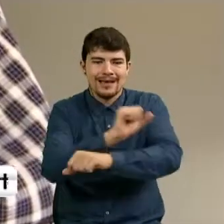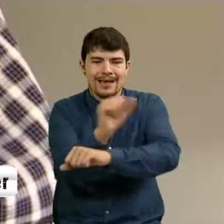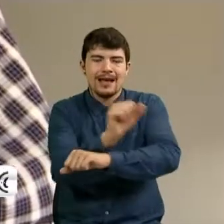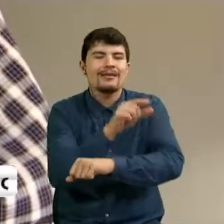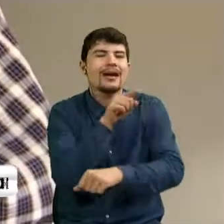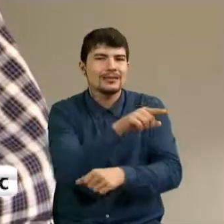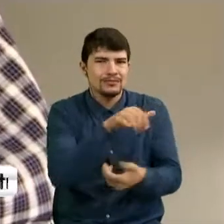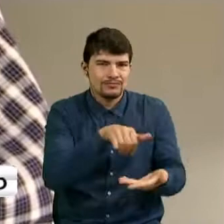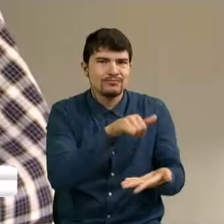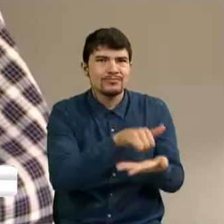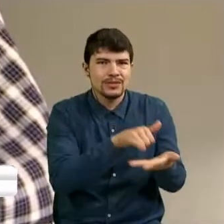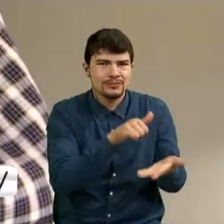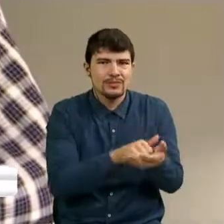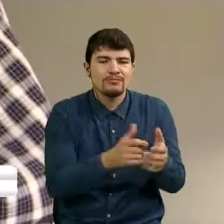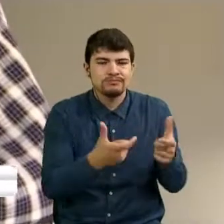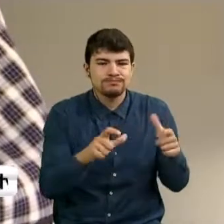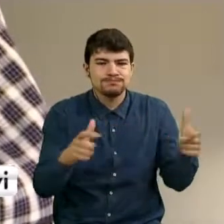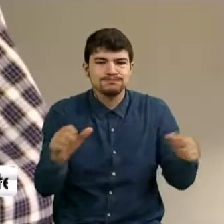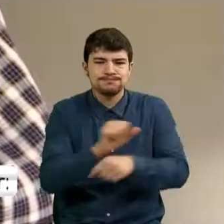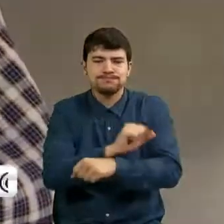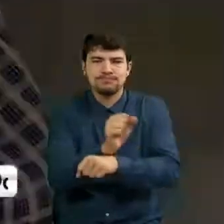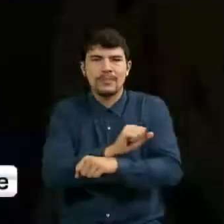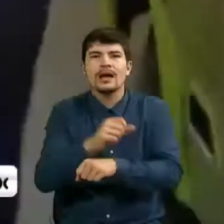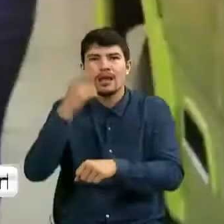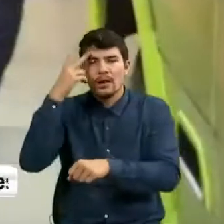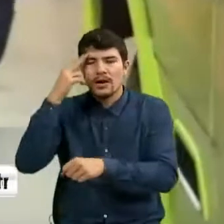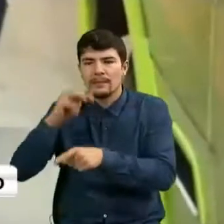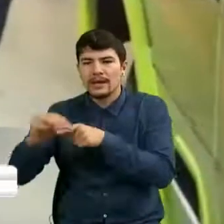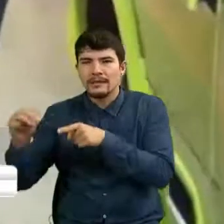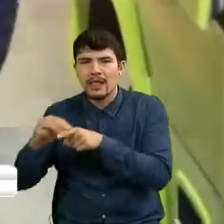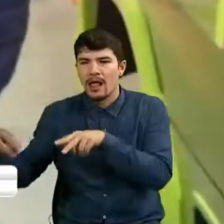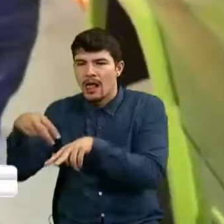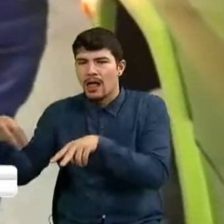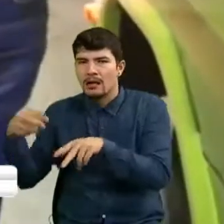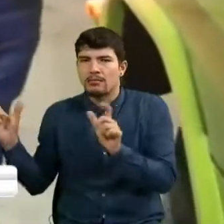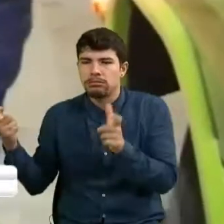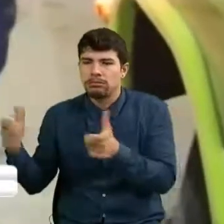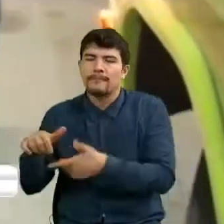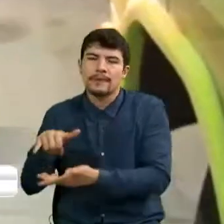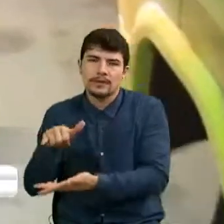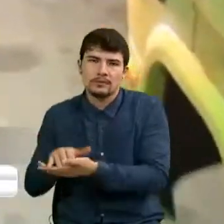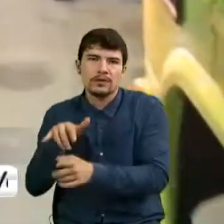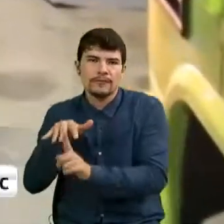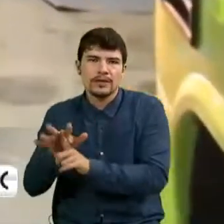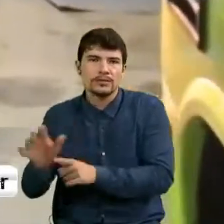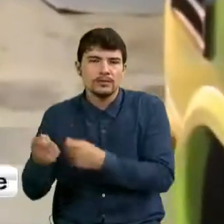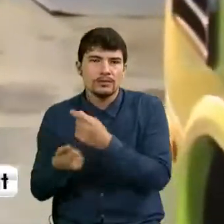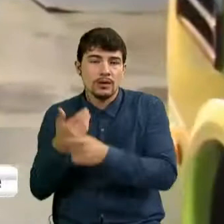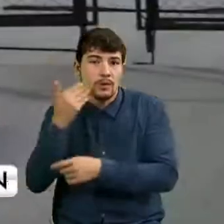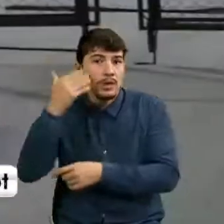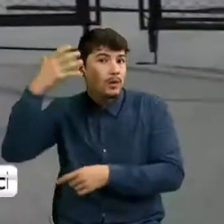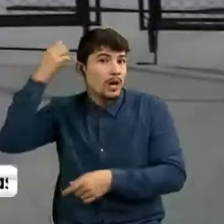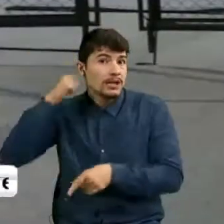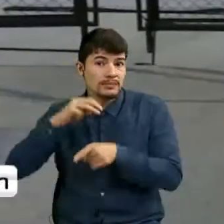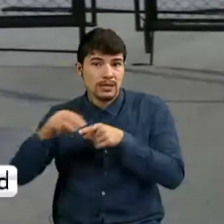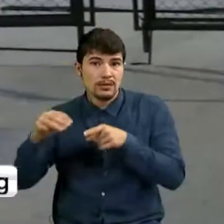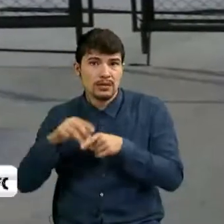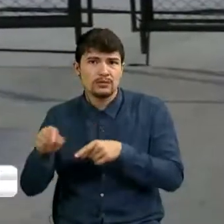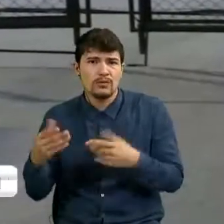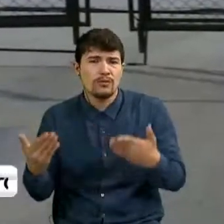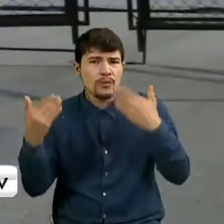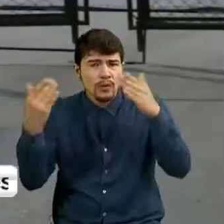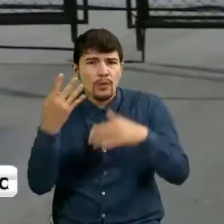se aumentara el número de carros y lógicamente se disminuyera el número de pasajeros. Cuando se creó Metrolínea se esperaba el funcionamiento